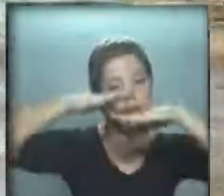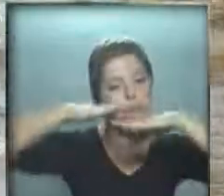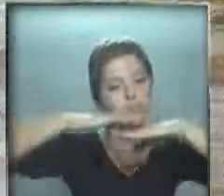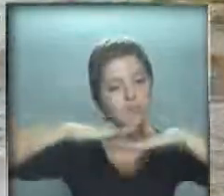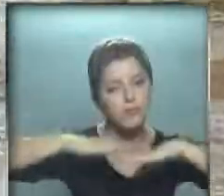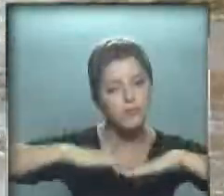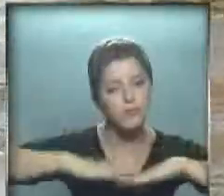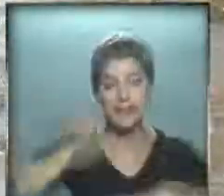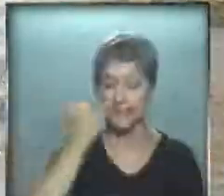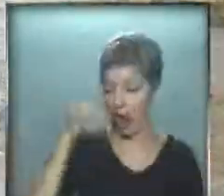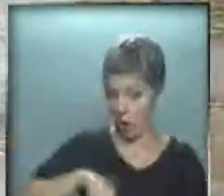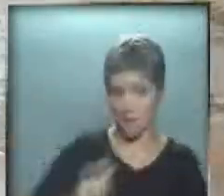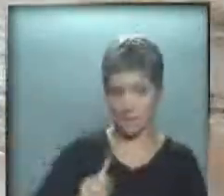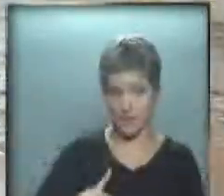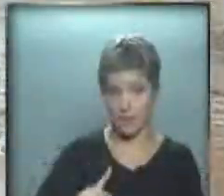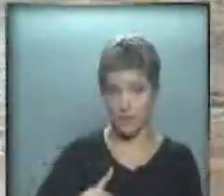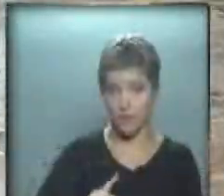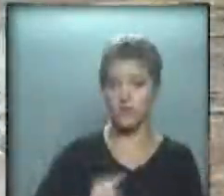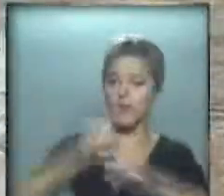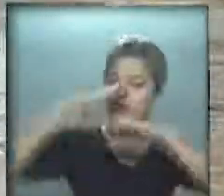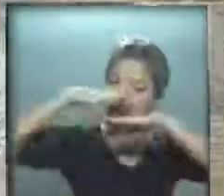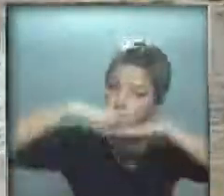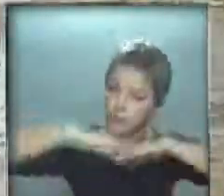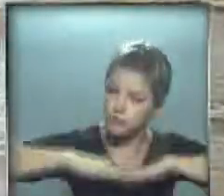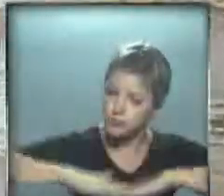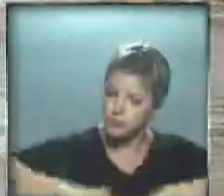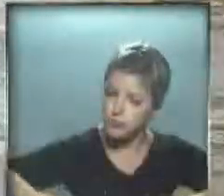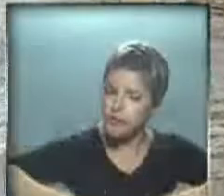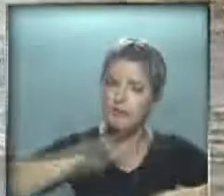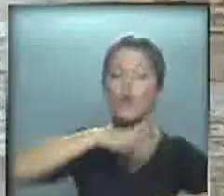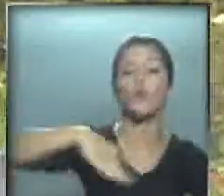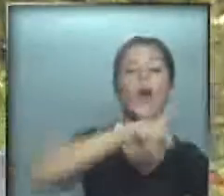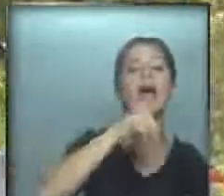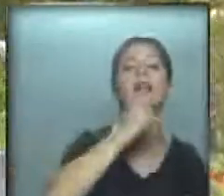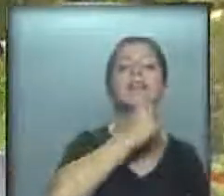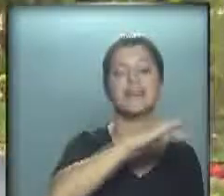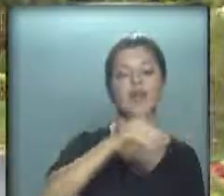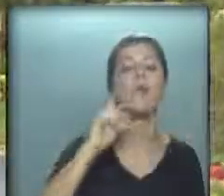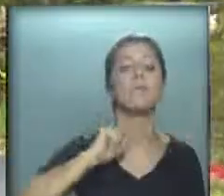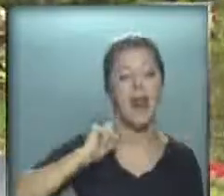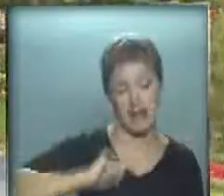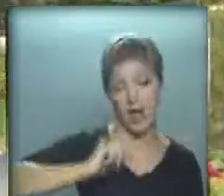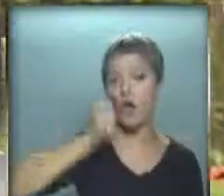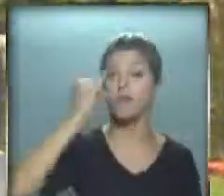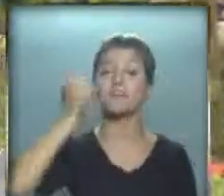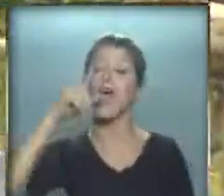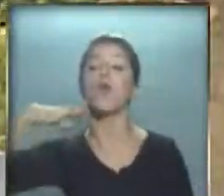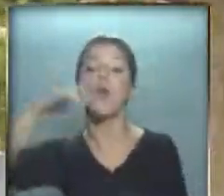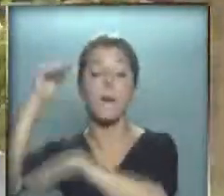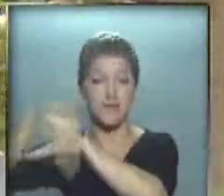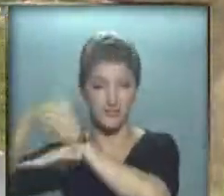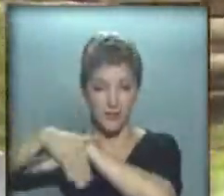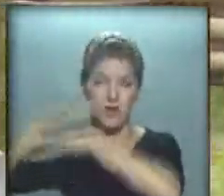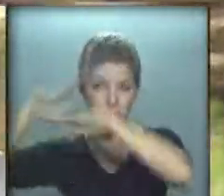descender. Ya en este momento hay una bajante que se está registrando en el río Paraná, como ya ocurrió a la altura de Misiones. En